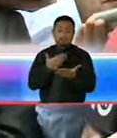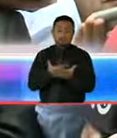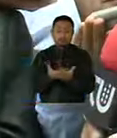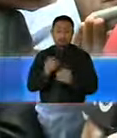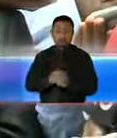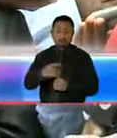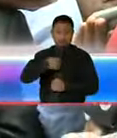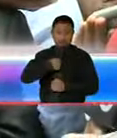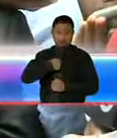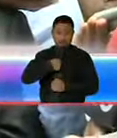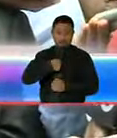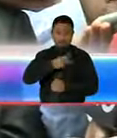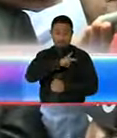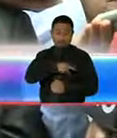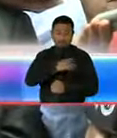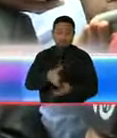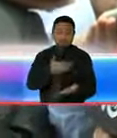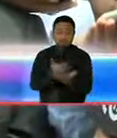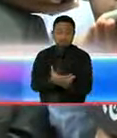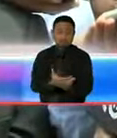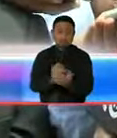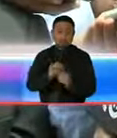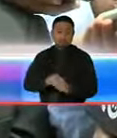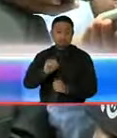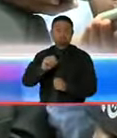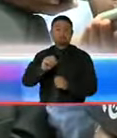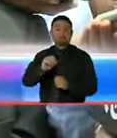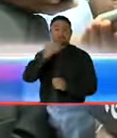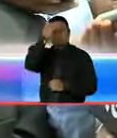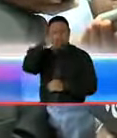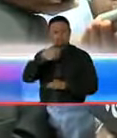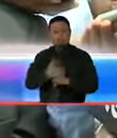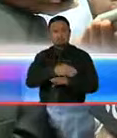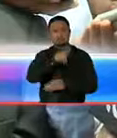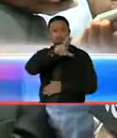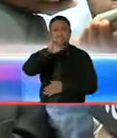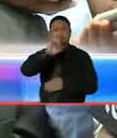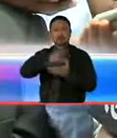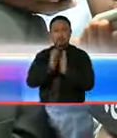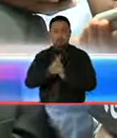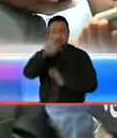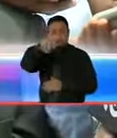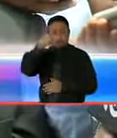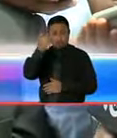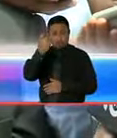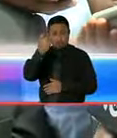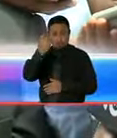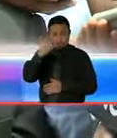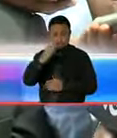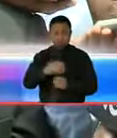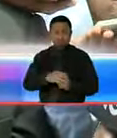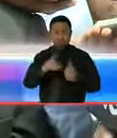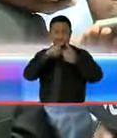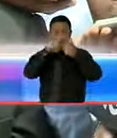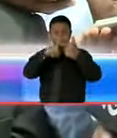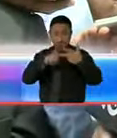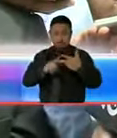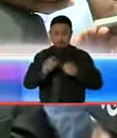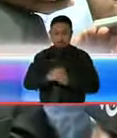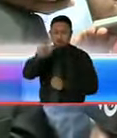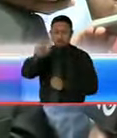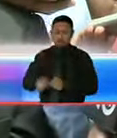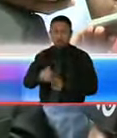por mí personales, por las tres resoluciones adoptadas el 30 de noviembre del 2011, y la persona